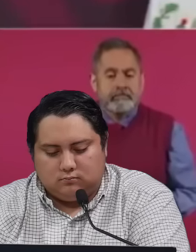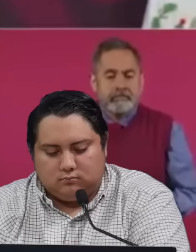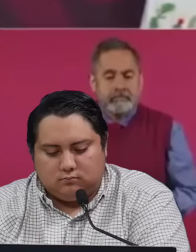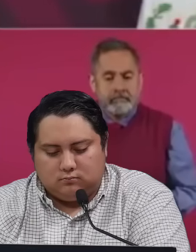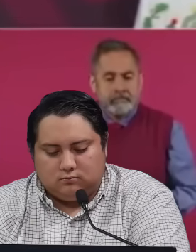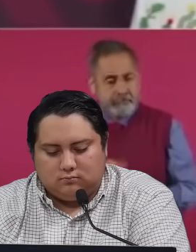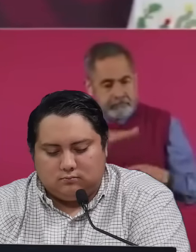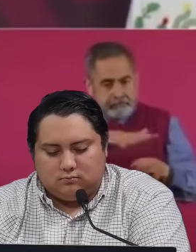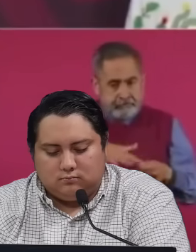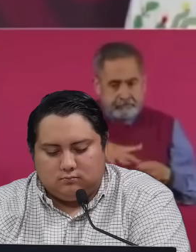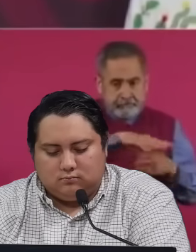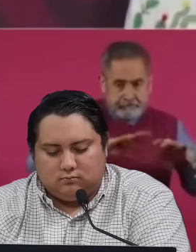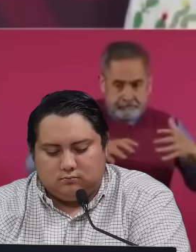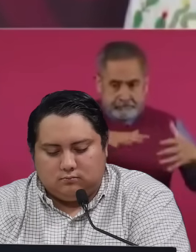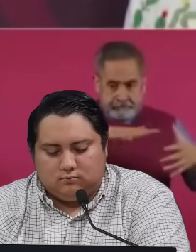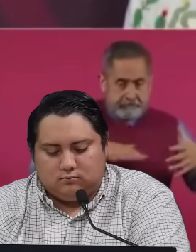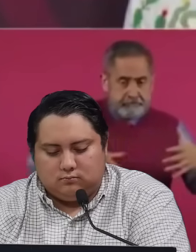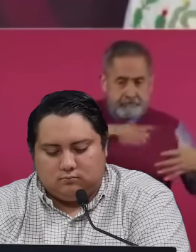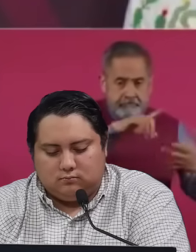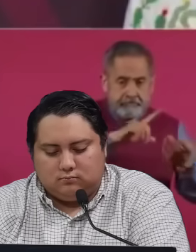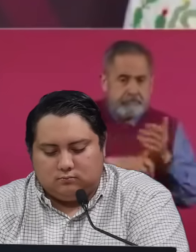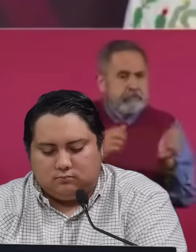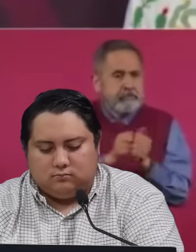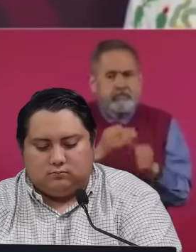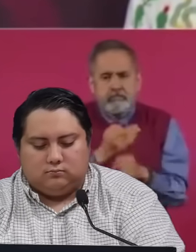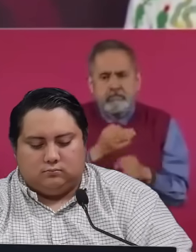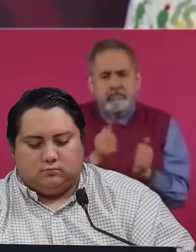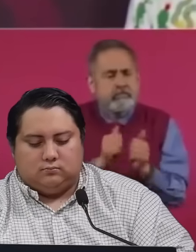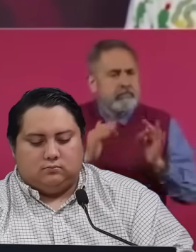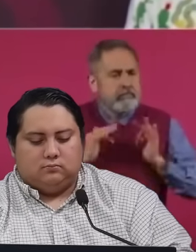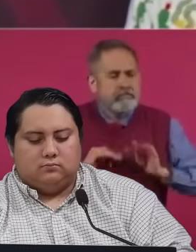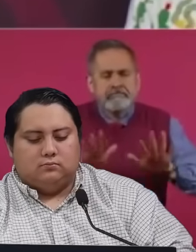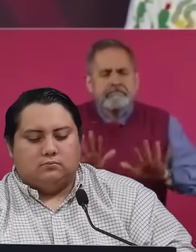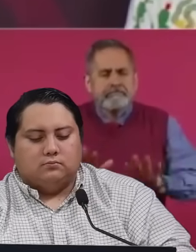toda esa región esté en calma,